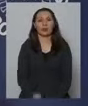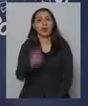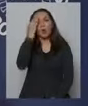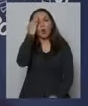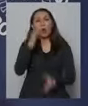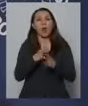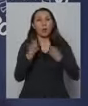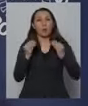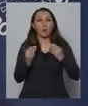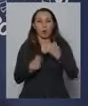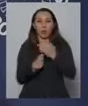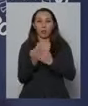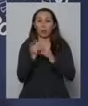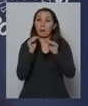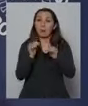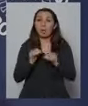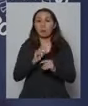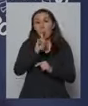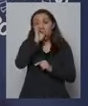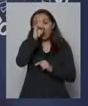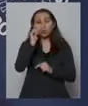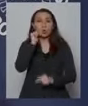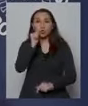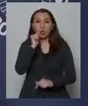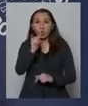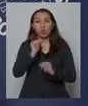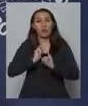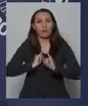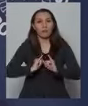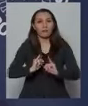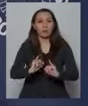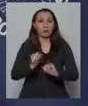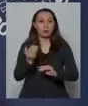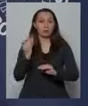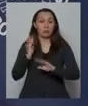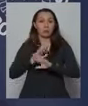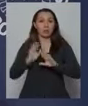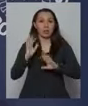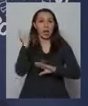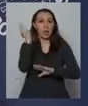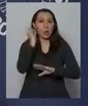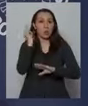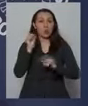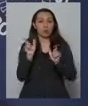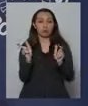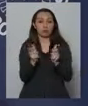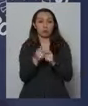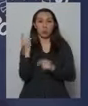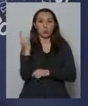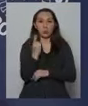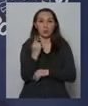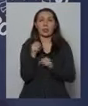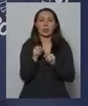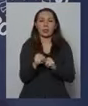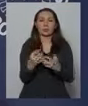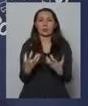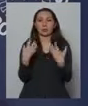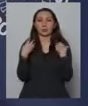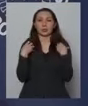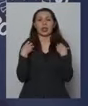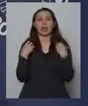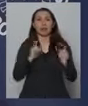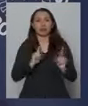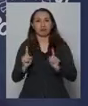Hola, muy buenos días. Tal como es habitual, todos los días acabamos de terminar el comité de emergencia que dirige